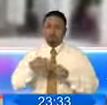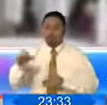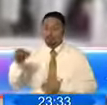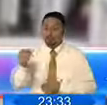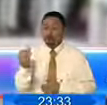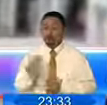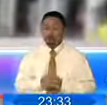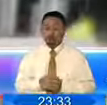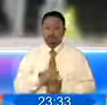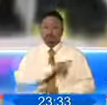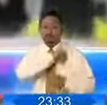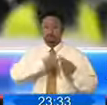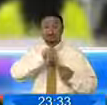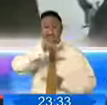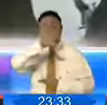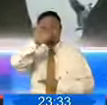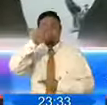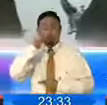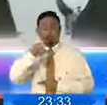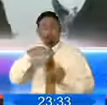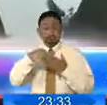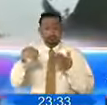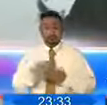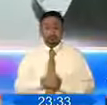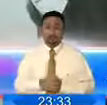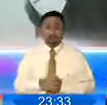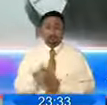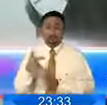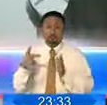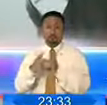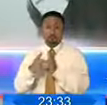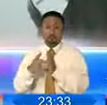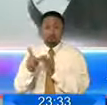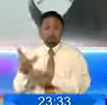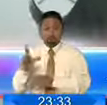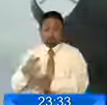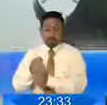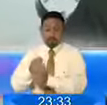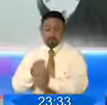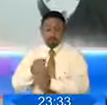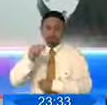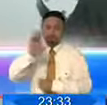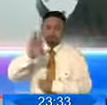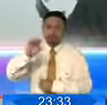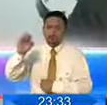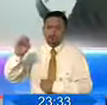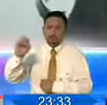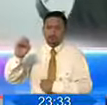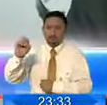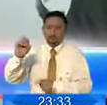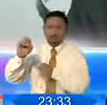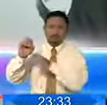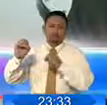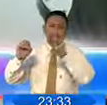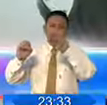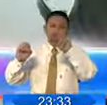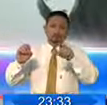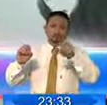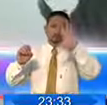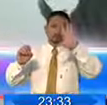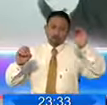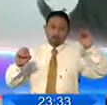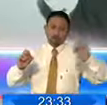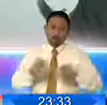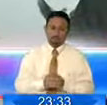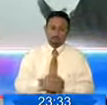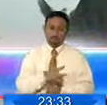documento, hasta $30,000. Recuperación de puntos de licencia entre $500 a $2,500.